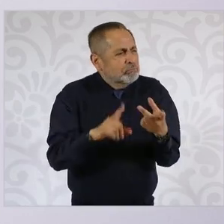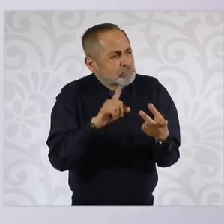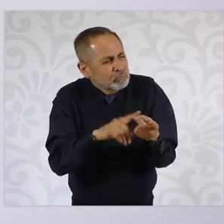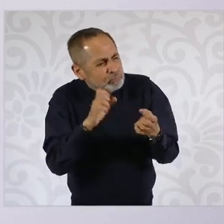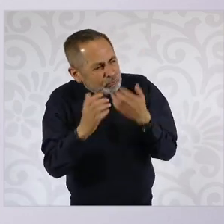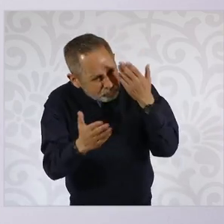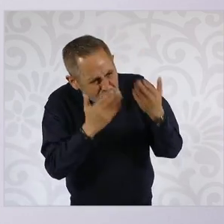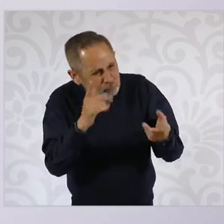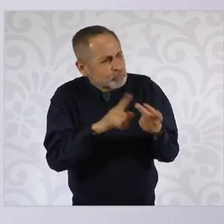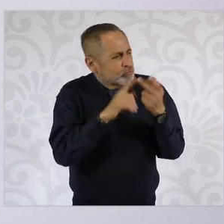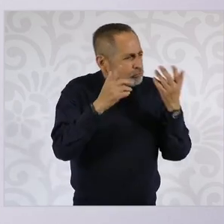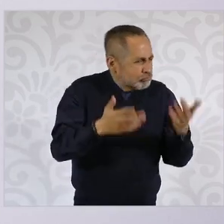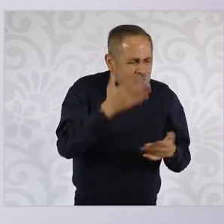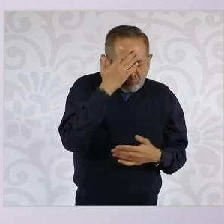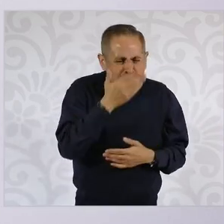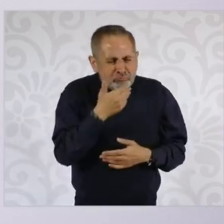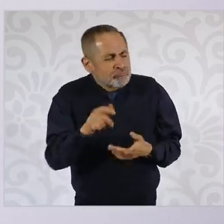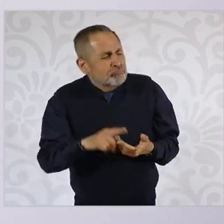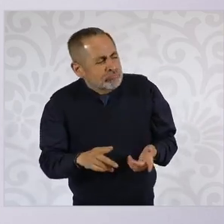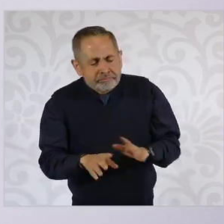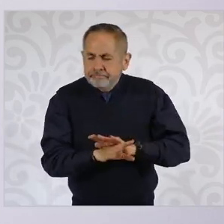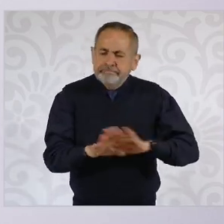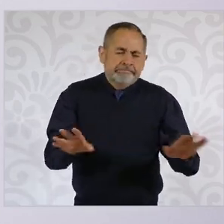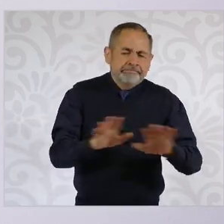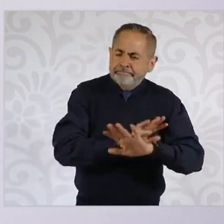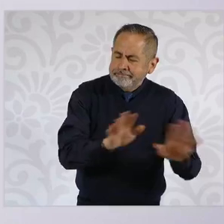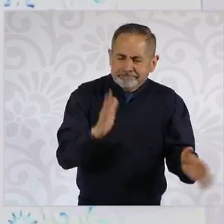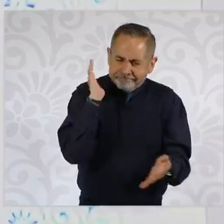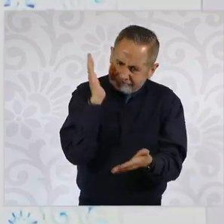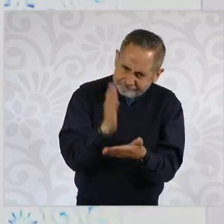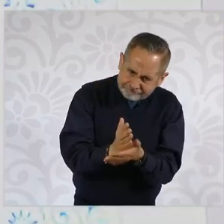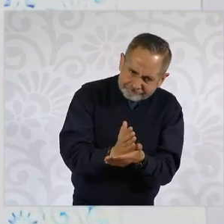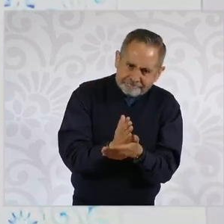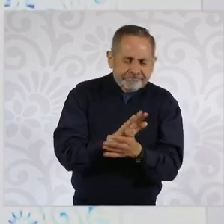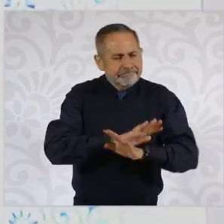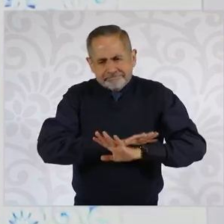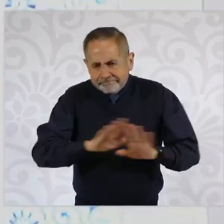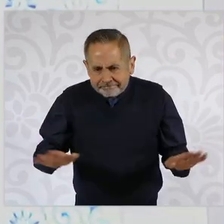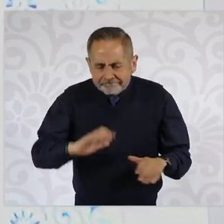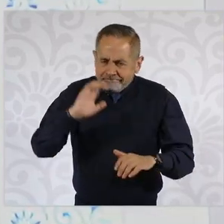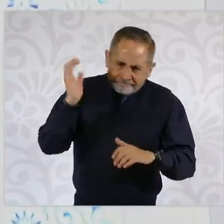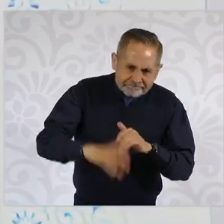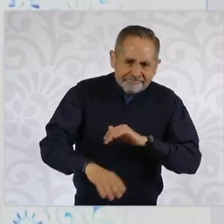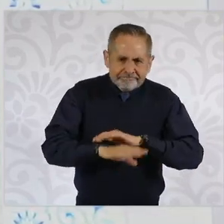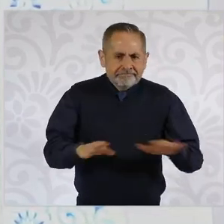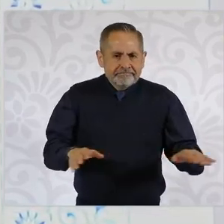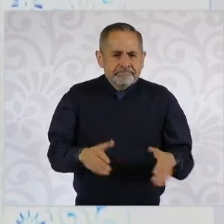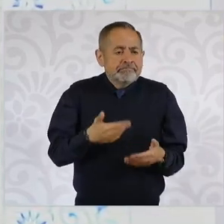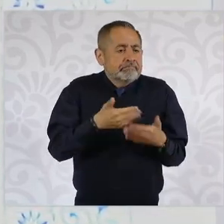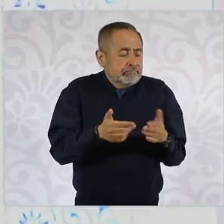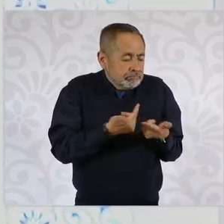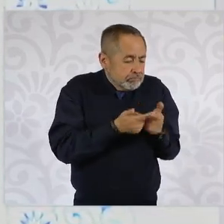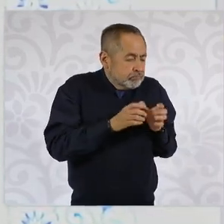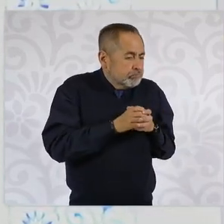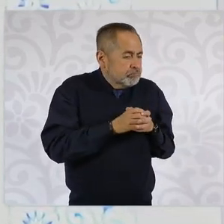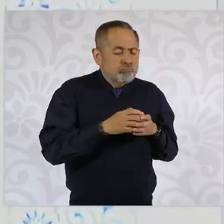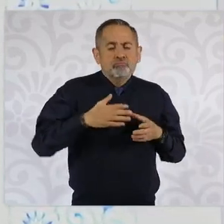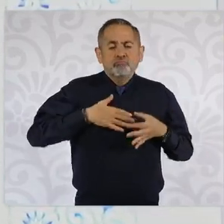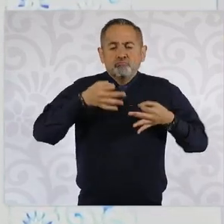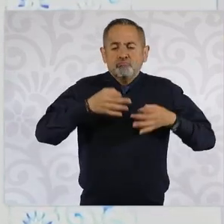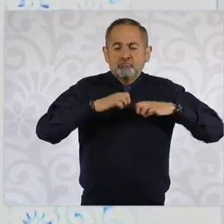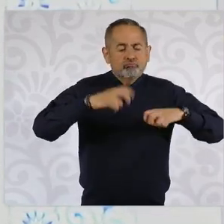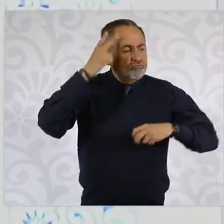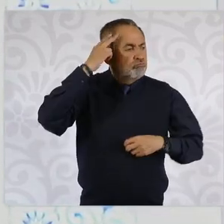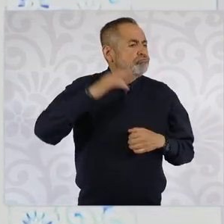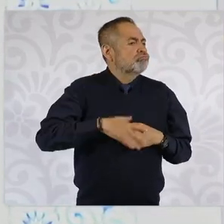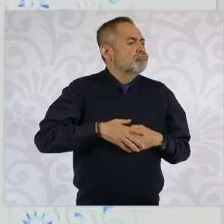ahora no va a depender el nombramiento de un juez, de una jueza, de un grupito, o de un magistrado, o